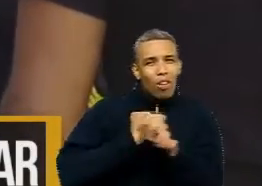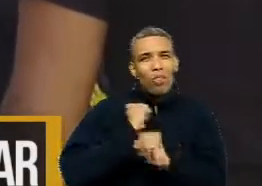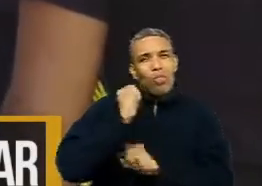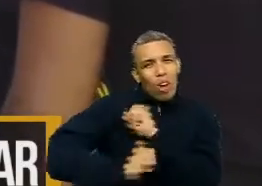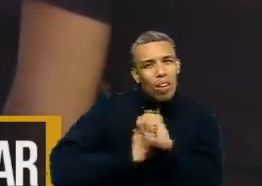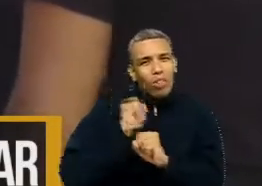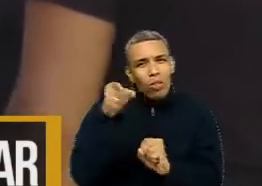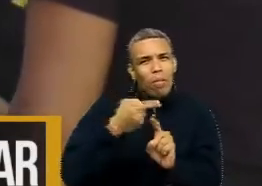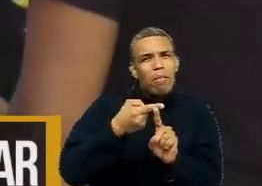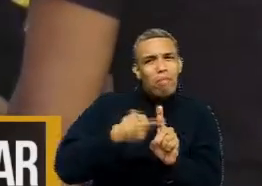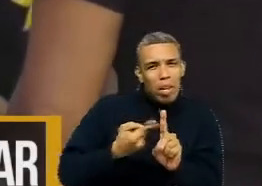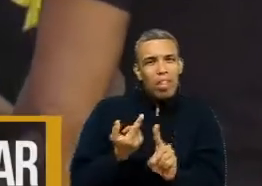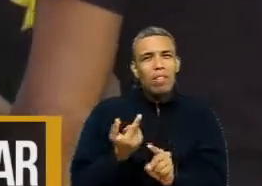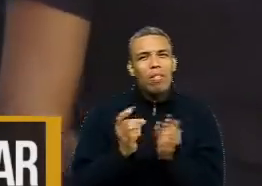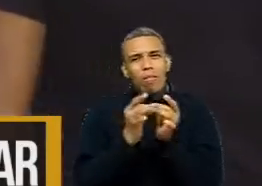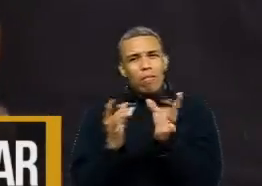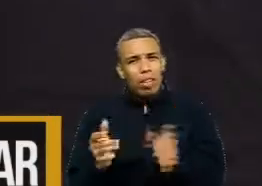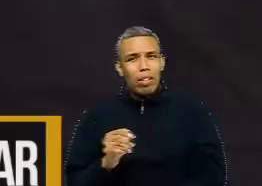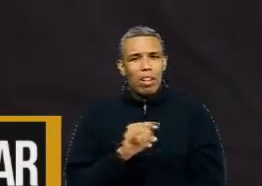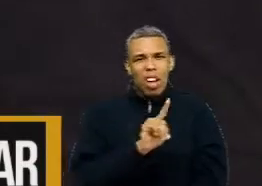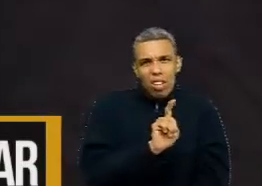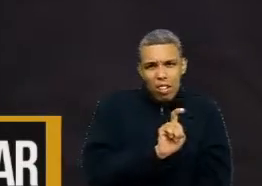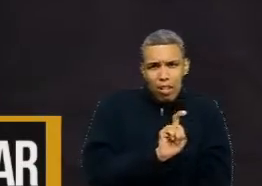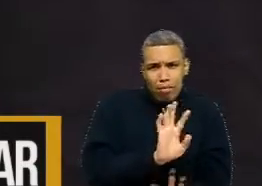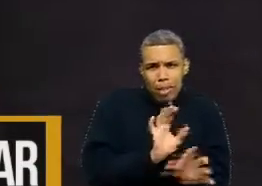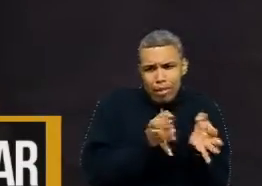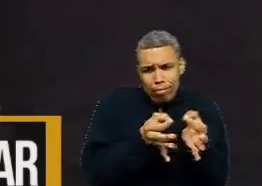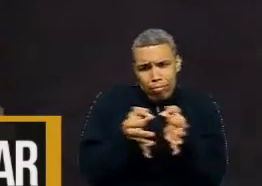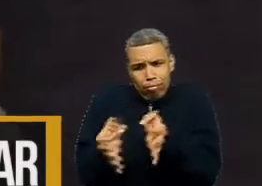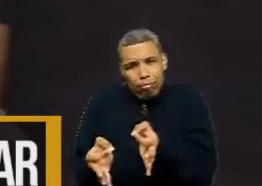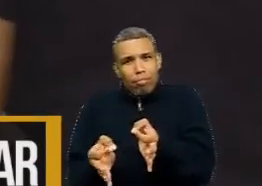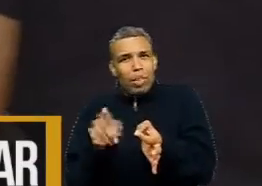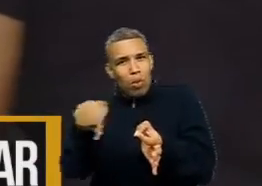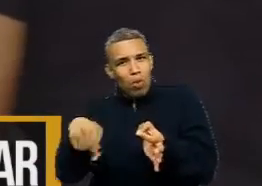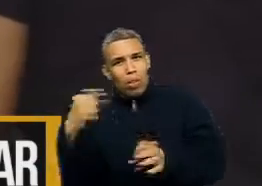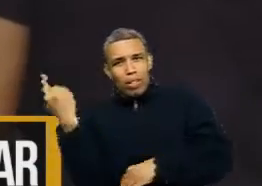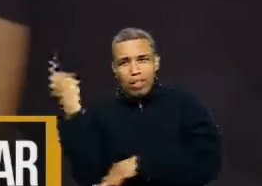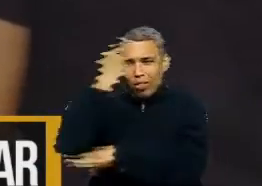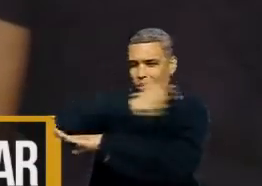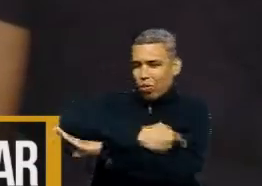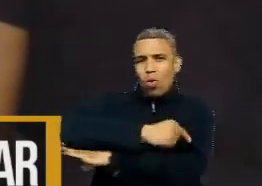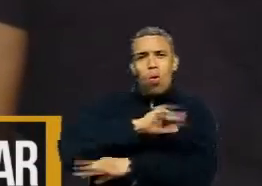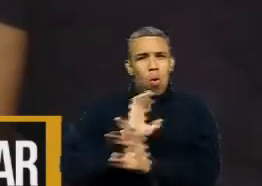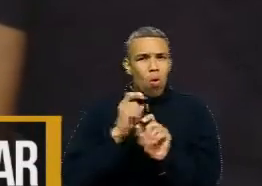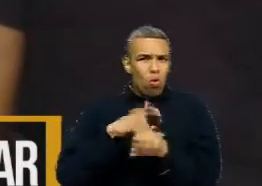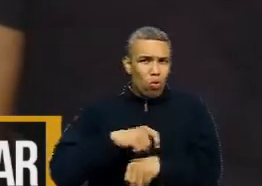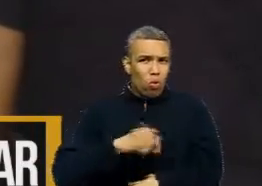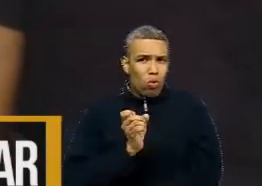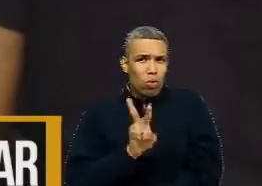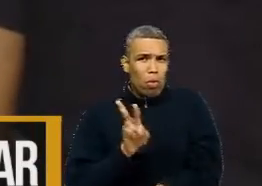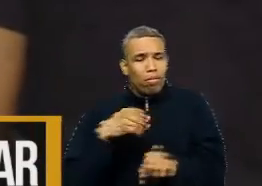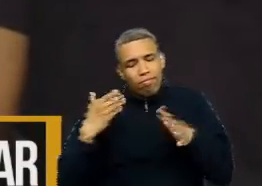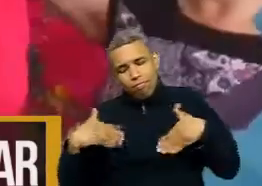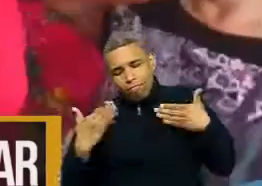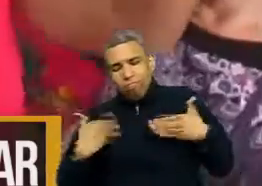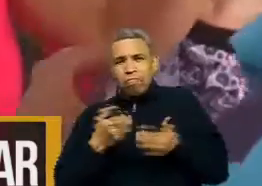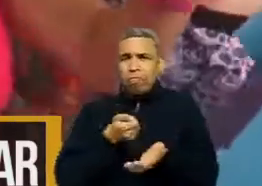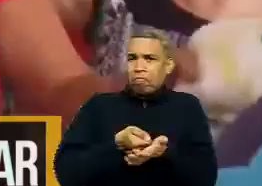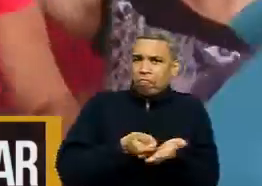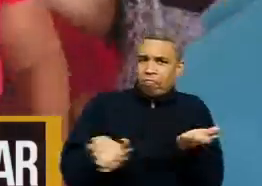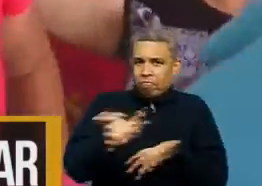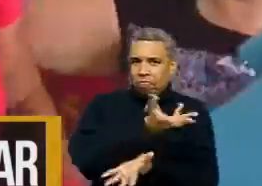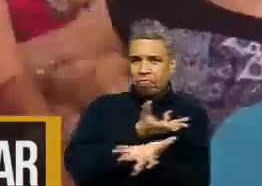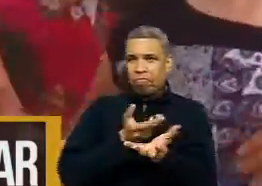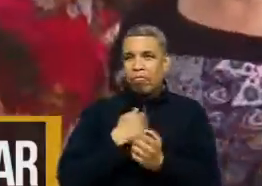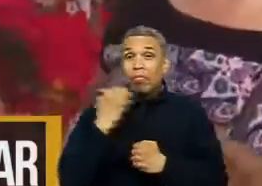los corraleros de Majahual, y la gente la está pasando de maravilla, como cada uno de los afiliados lo puede percibir en estos grandes eventos. Las